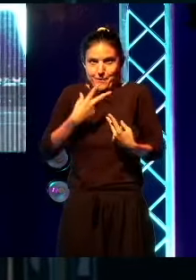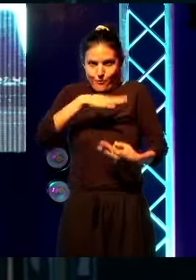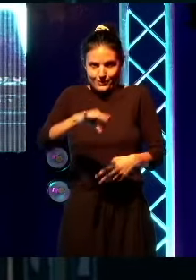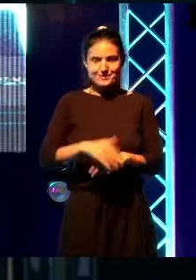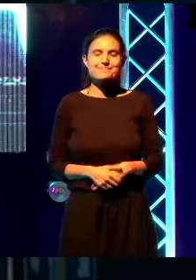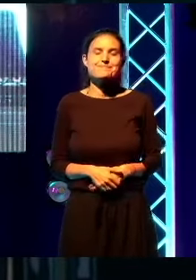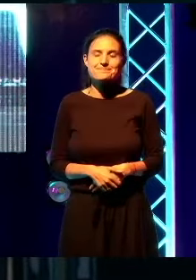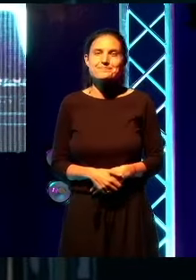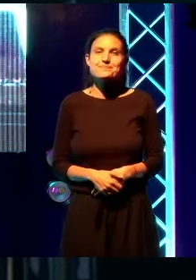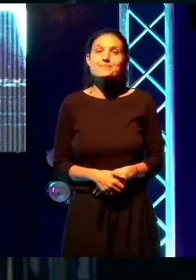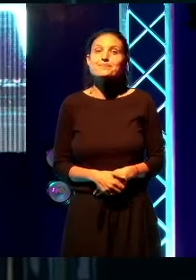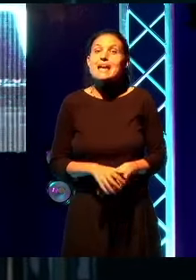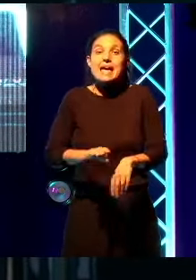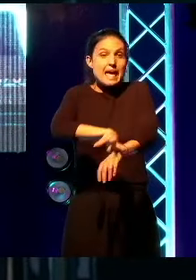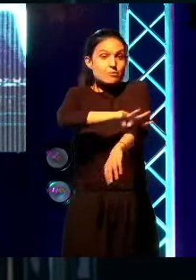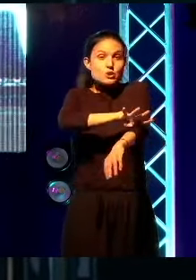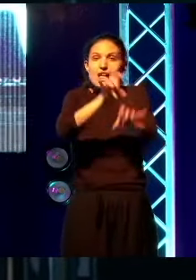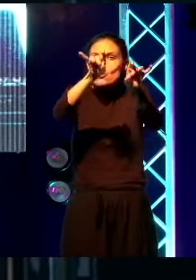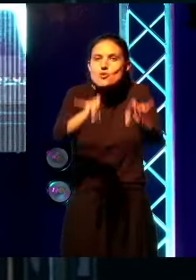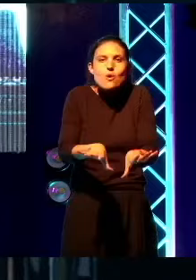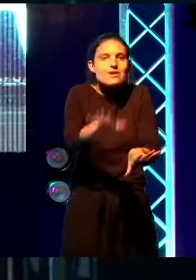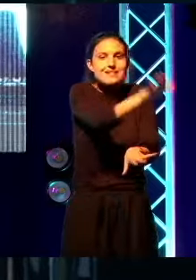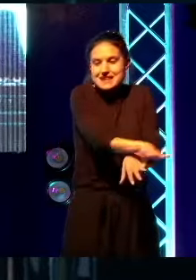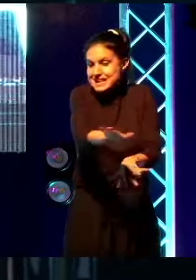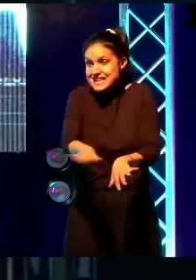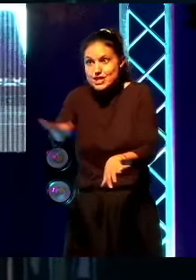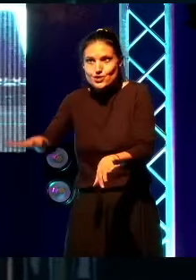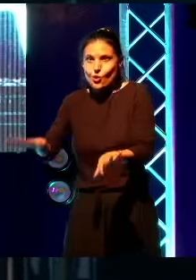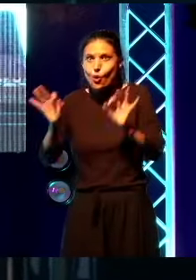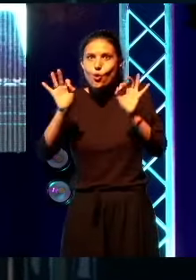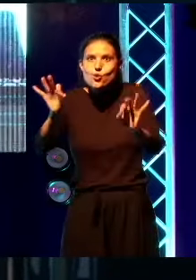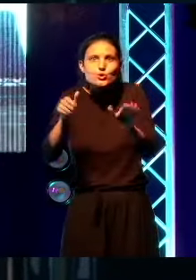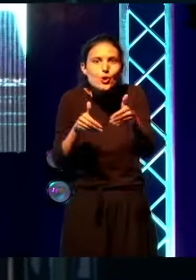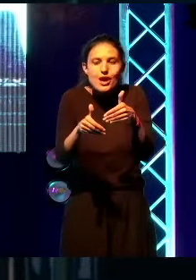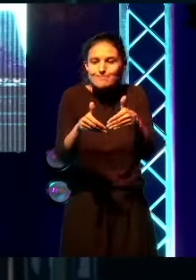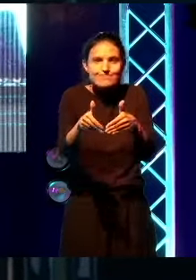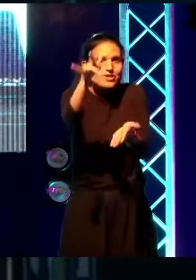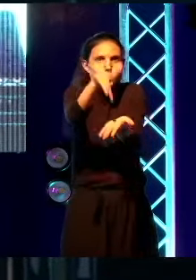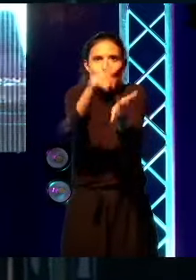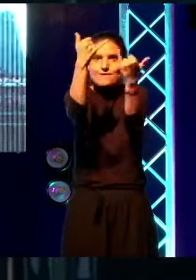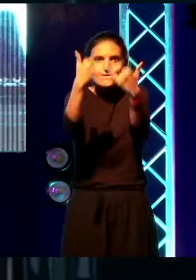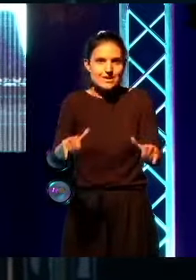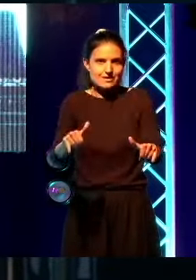Emocionado, como lo estaban todos los niños del pueblo cuando se acercaban las fiestas patronales.